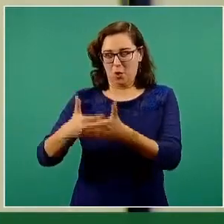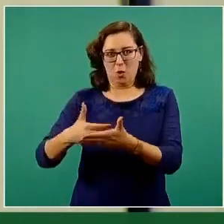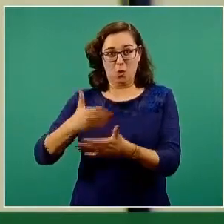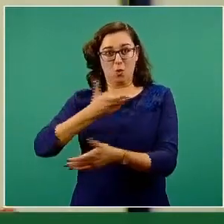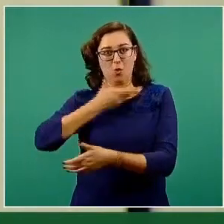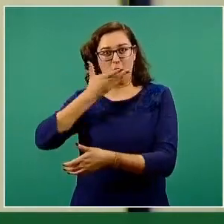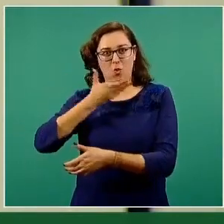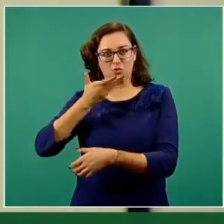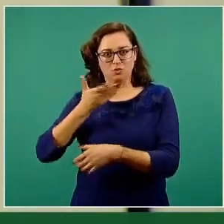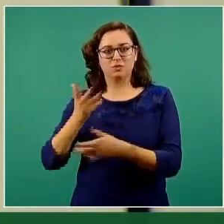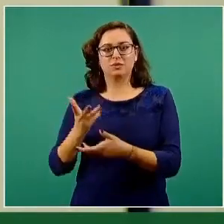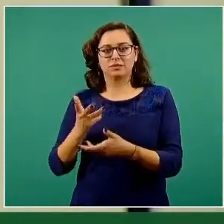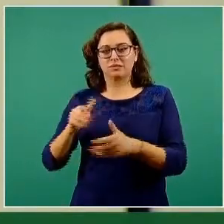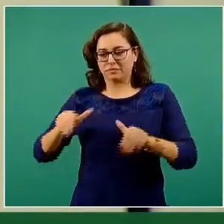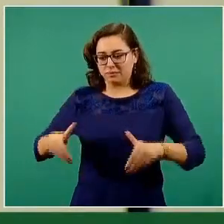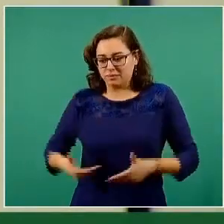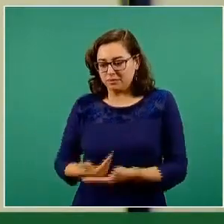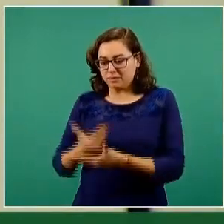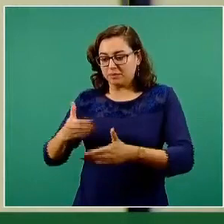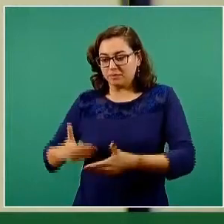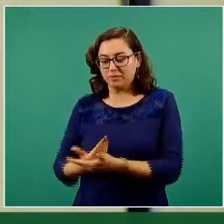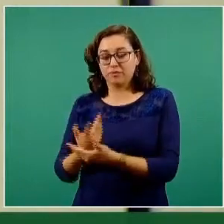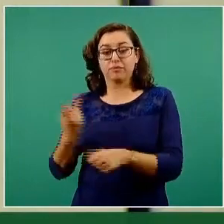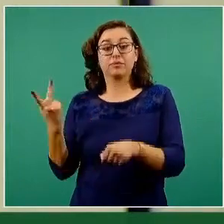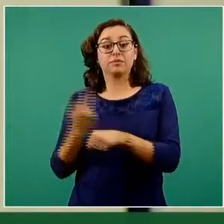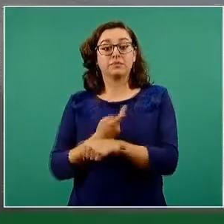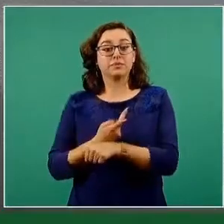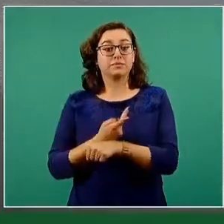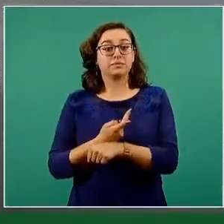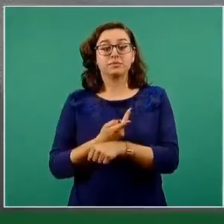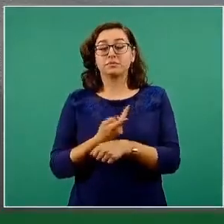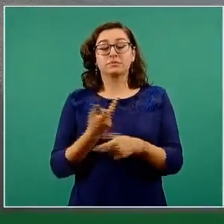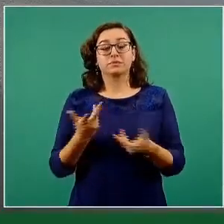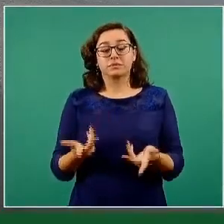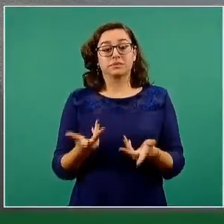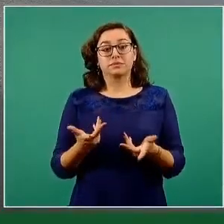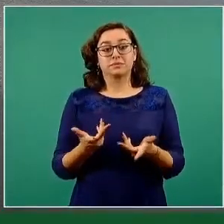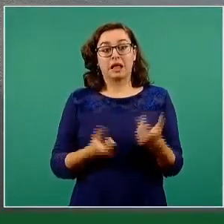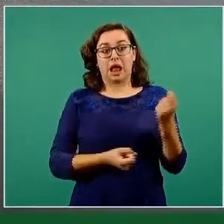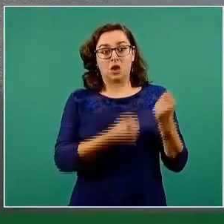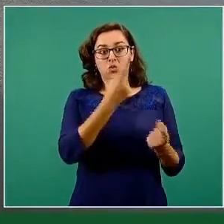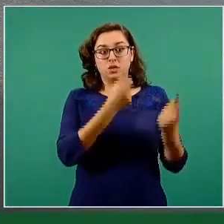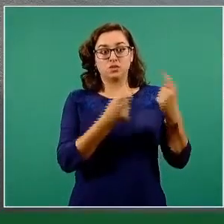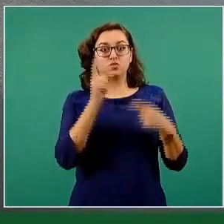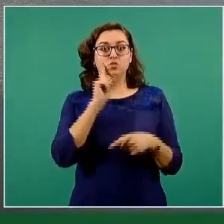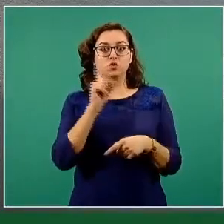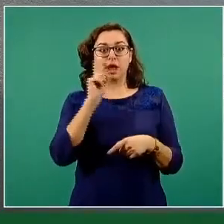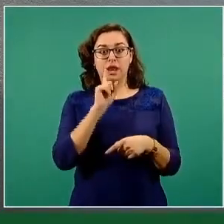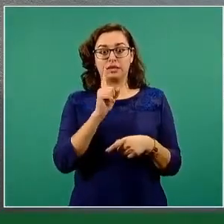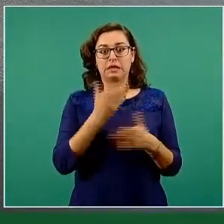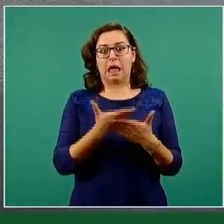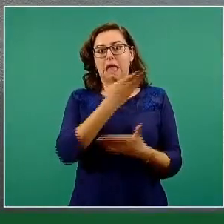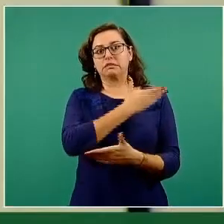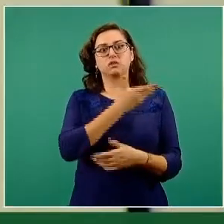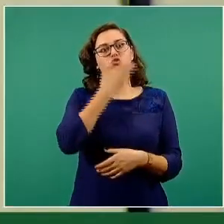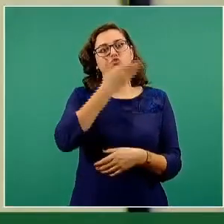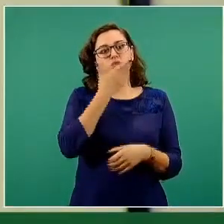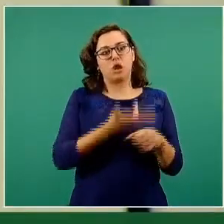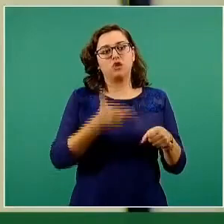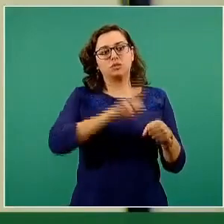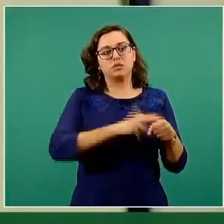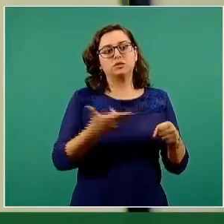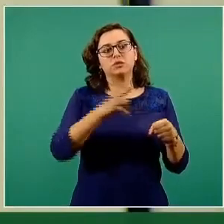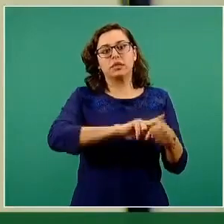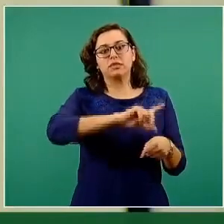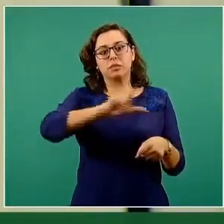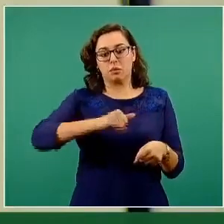se incrementó el número de partos mediante este uso de costumbre. Entonces, si están incluidas esa estrategia para que extiendan eso, porque